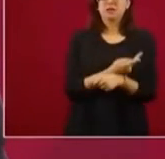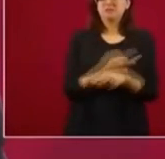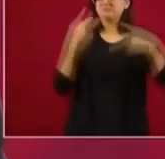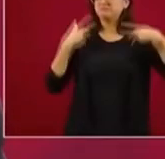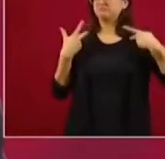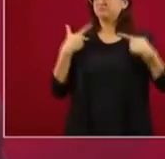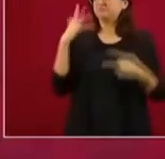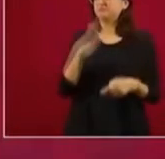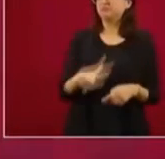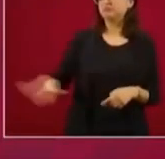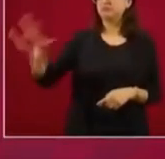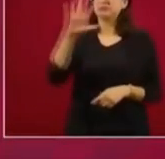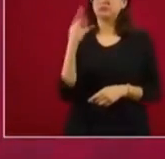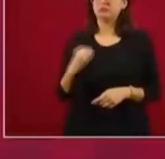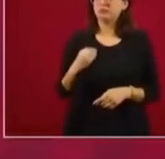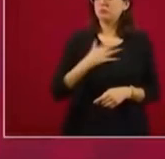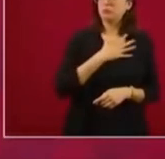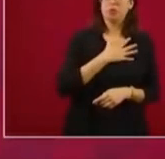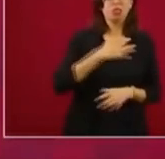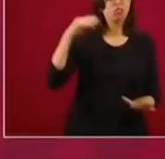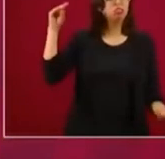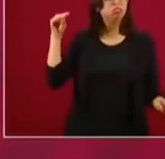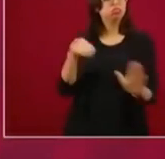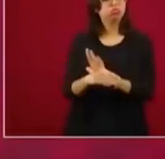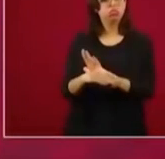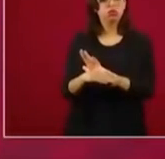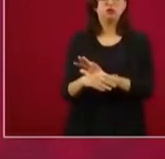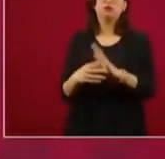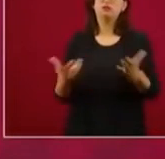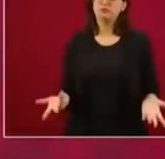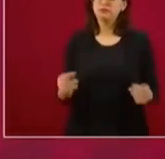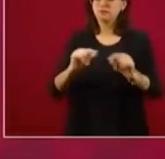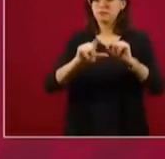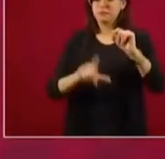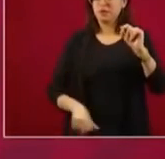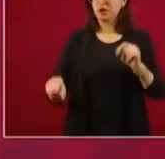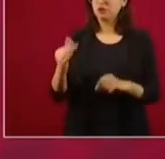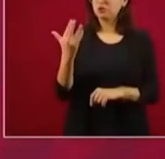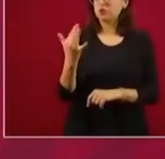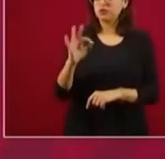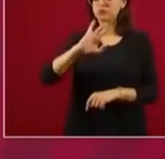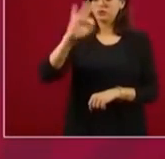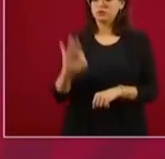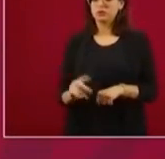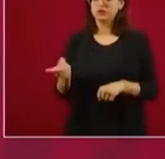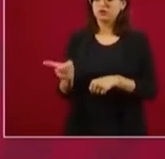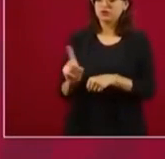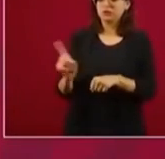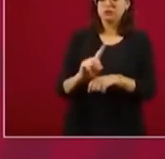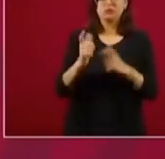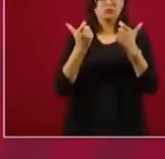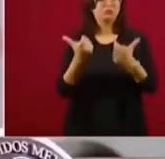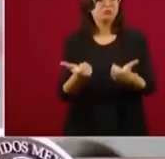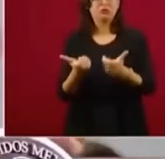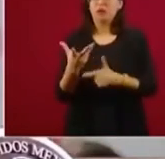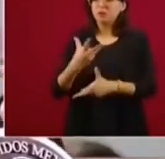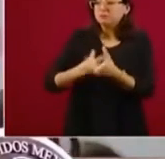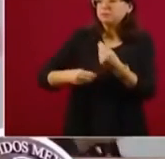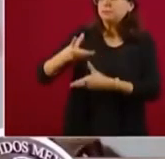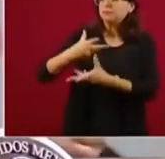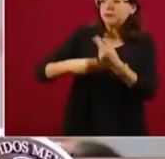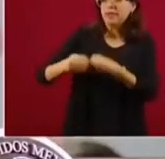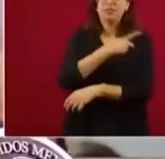sistemáticamente a diario llega a la cumbre de la pandemia. En Italia, se han iniciado juicios por omisión, por